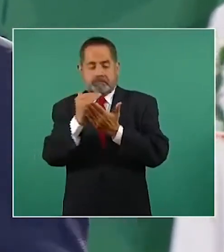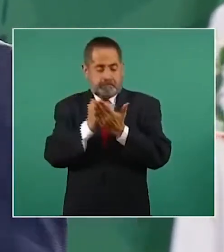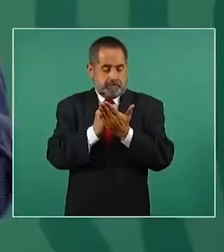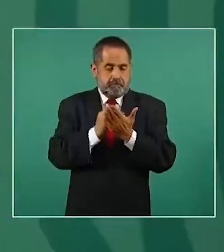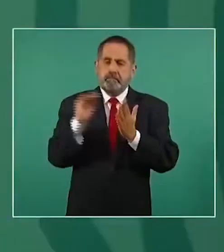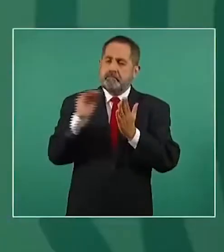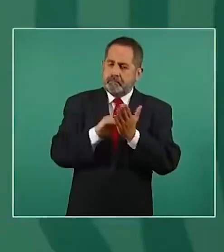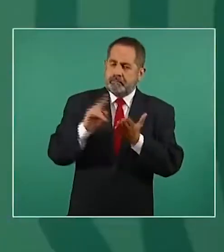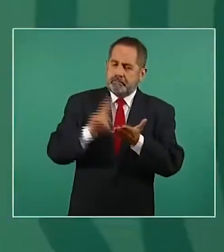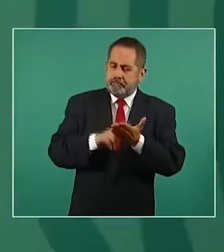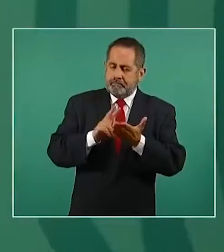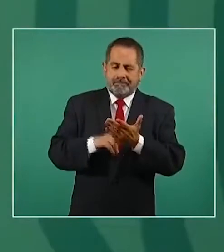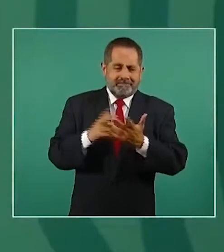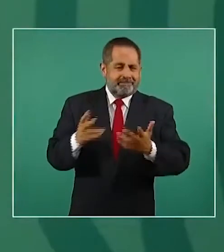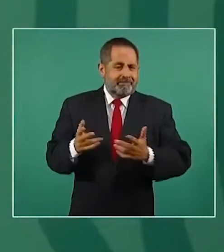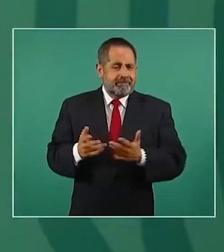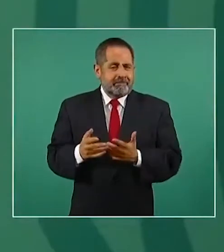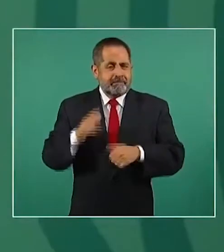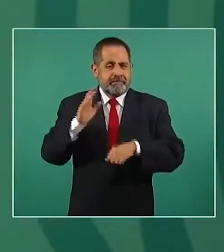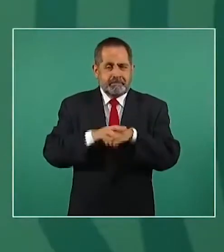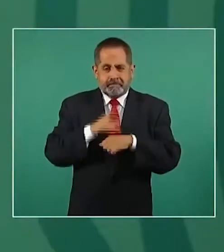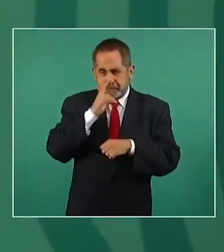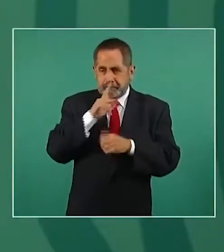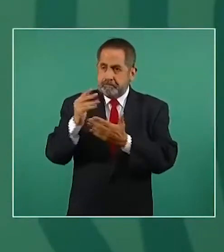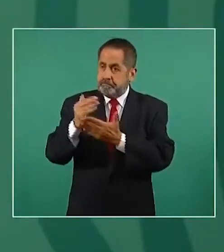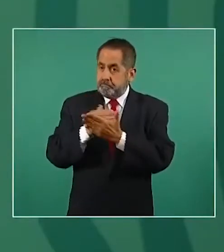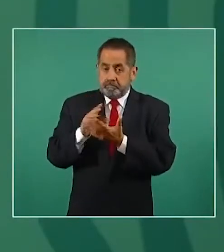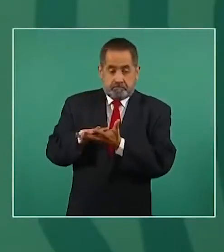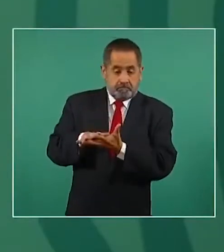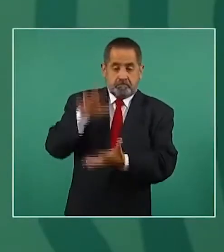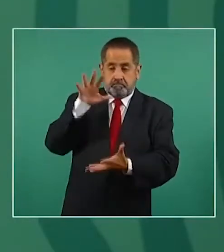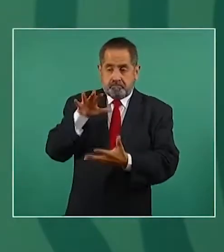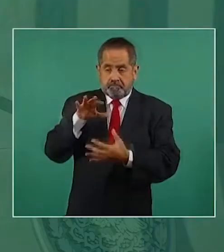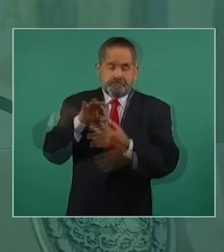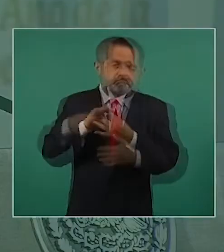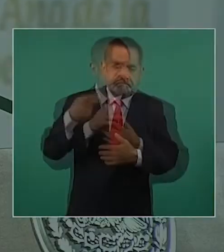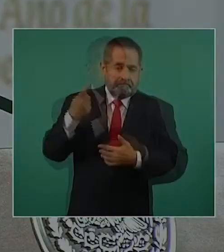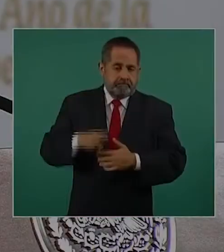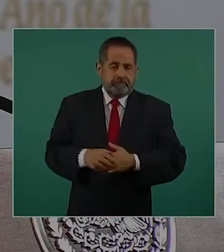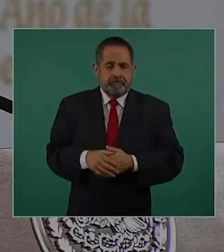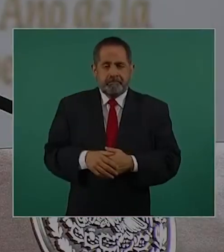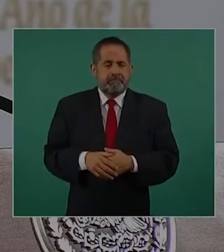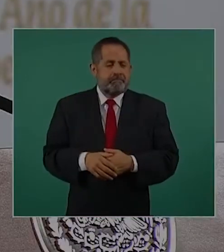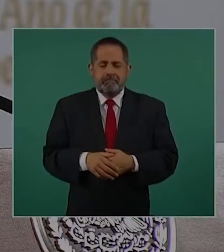tenga un efecto vinculatorio. Pero no había